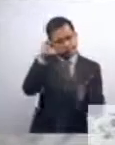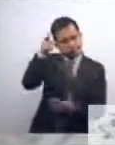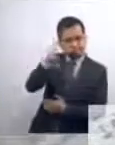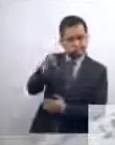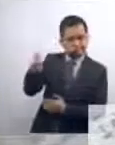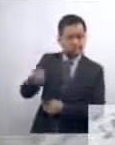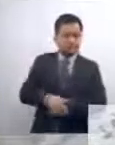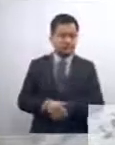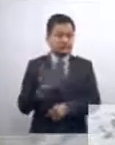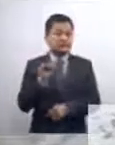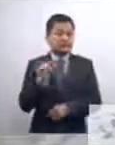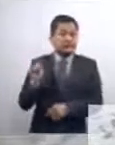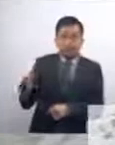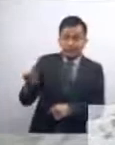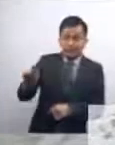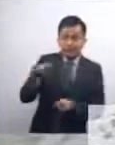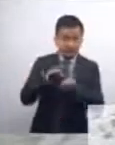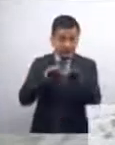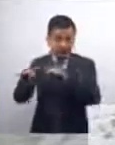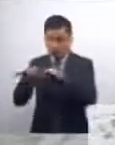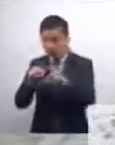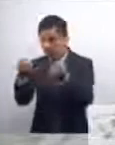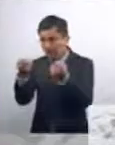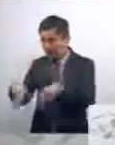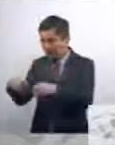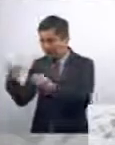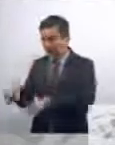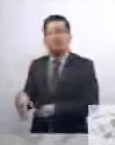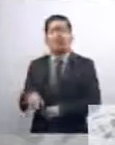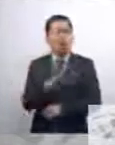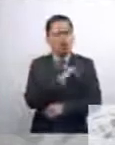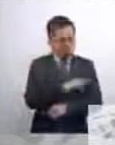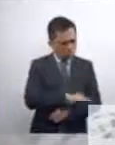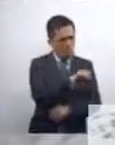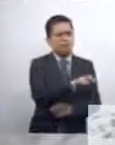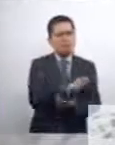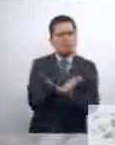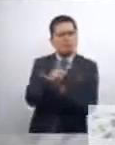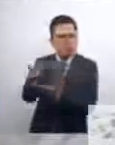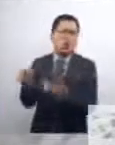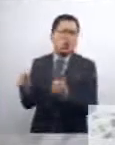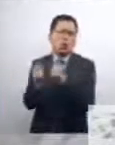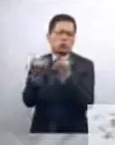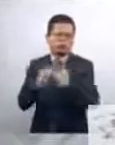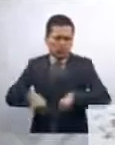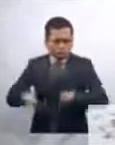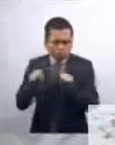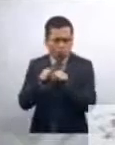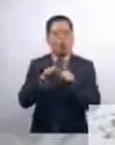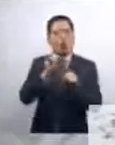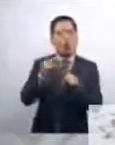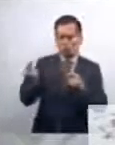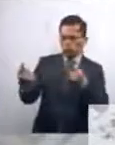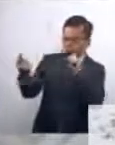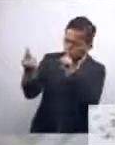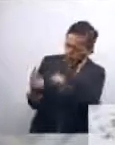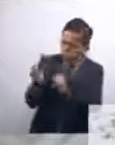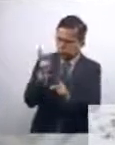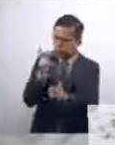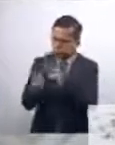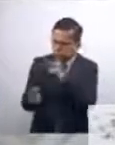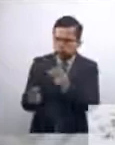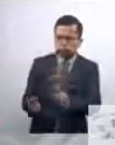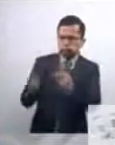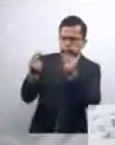del empleo puede activar ciertos mecanismos como seguros de desempleo o reestructuras. Los primeros no